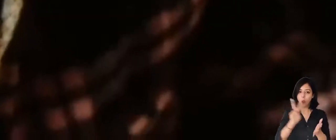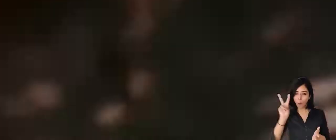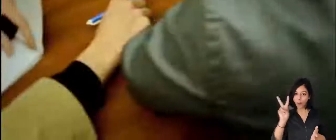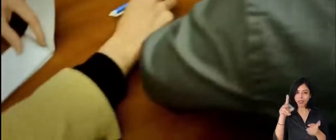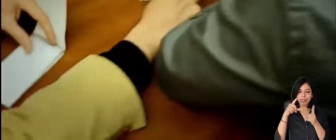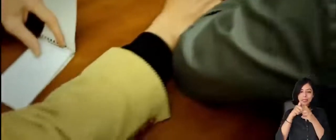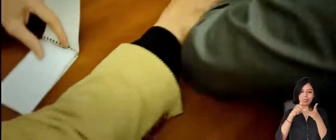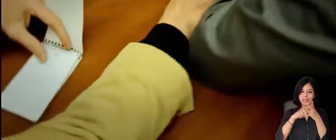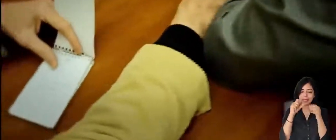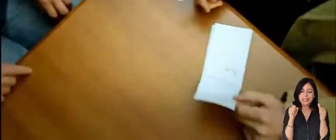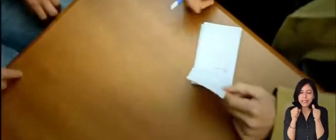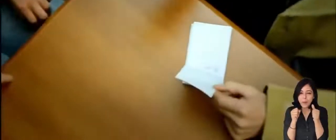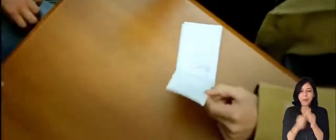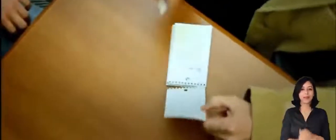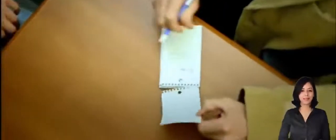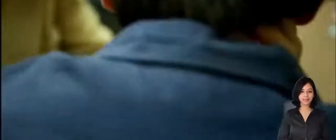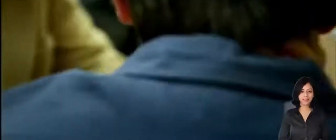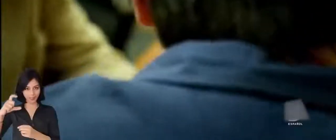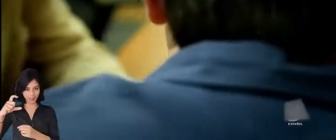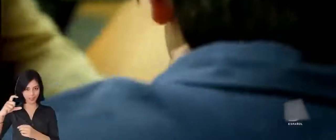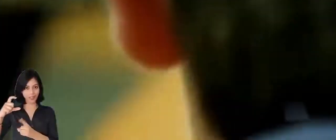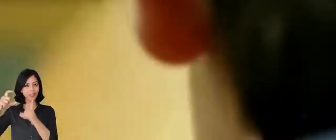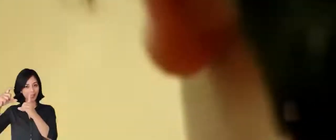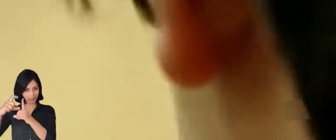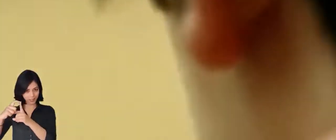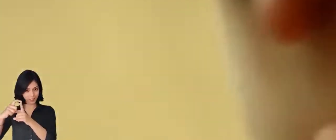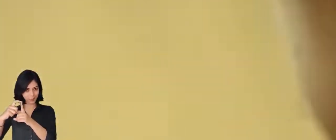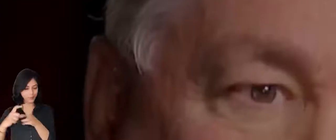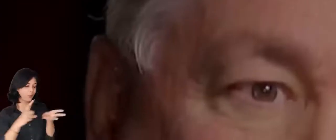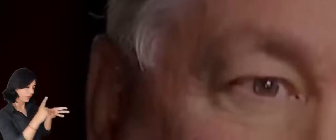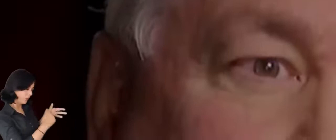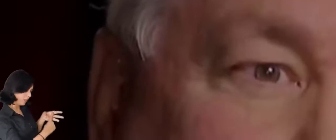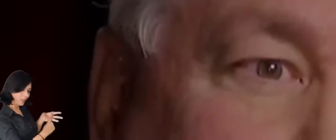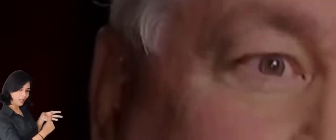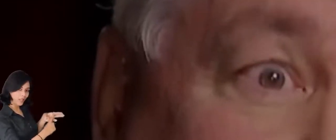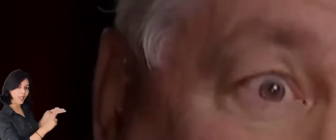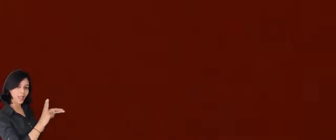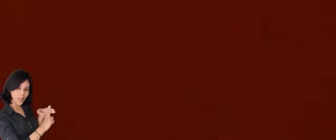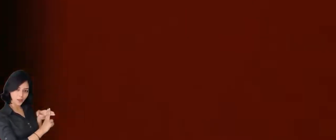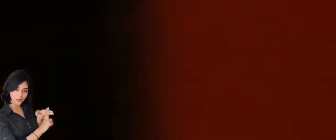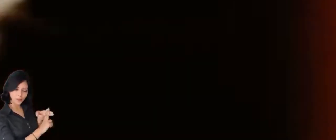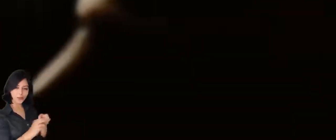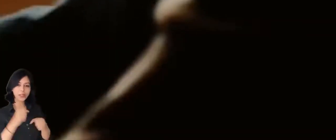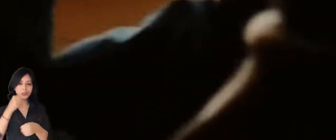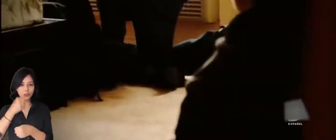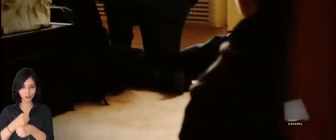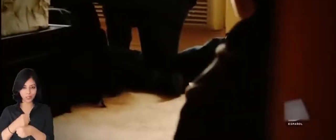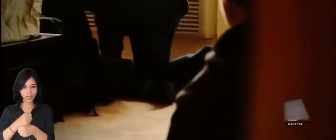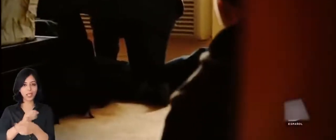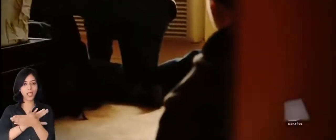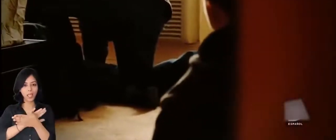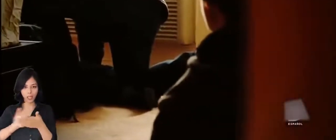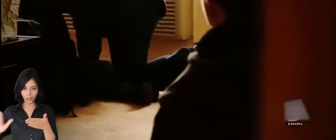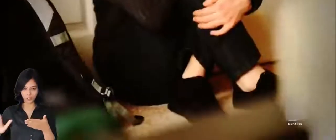Los agentes que observaban el interrogatorio se quedaron atónitos. Por favor. Era testigo de un